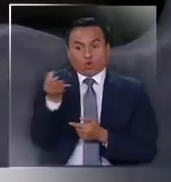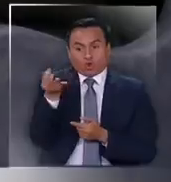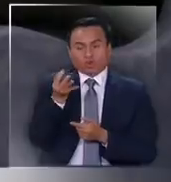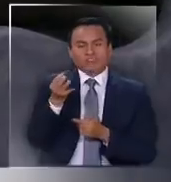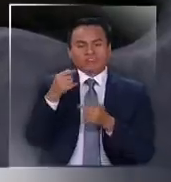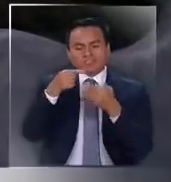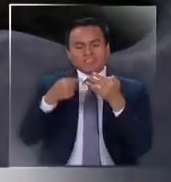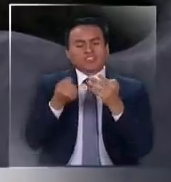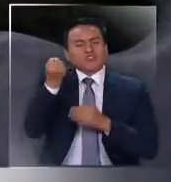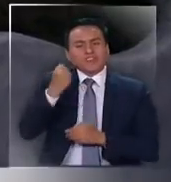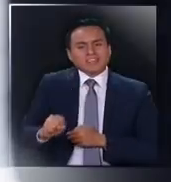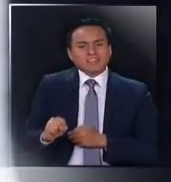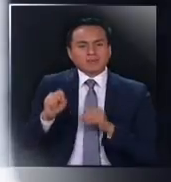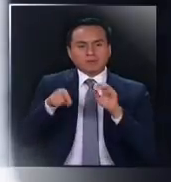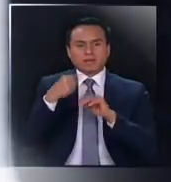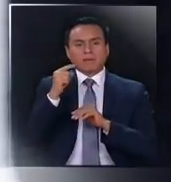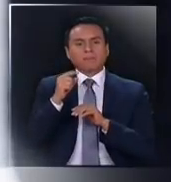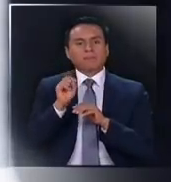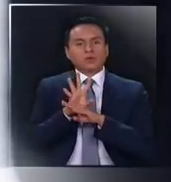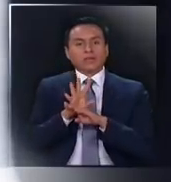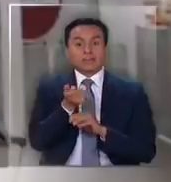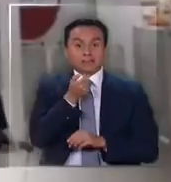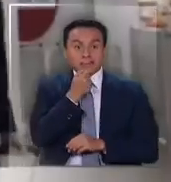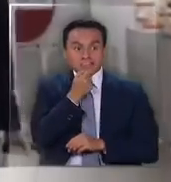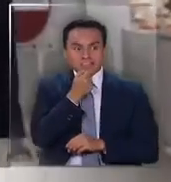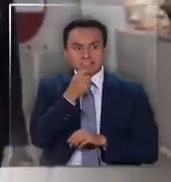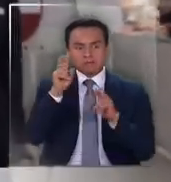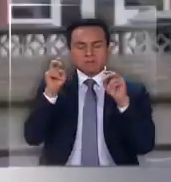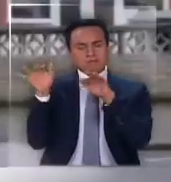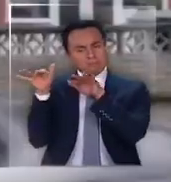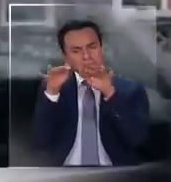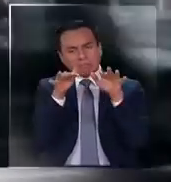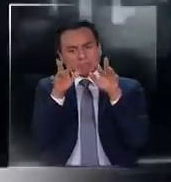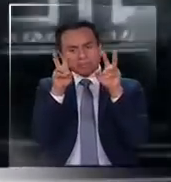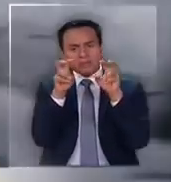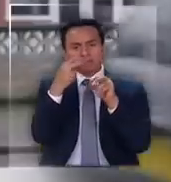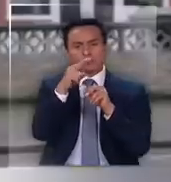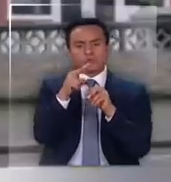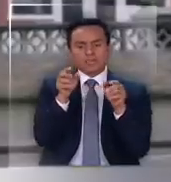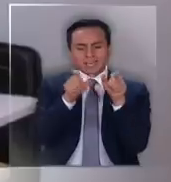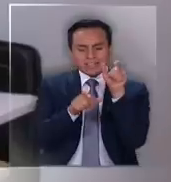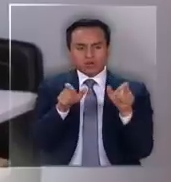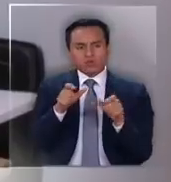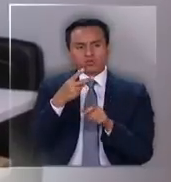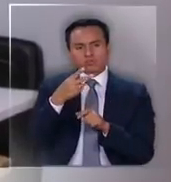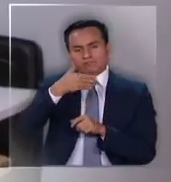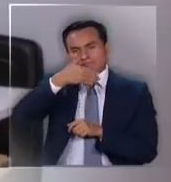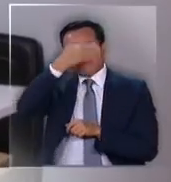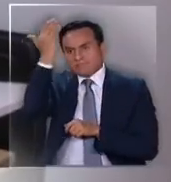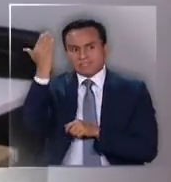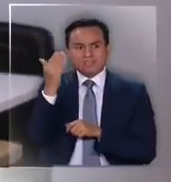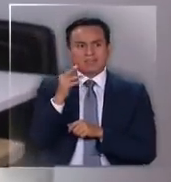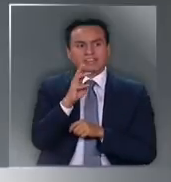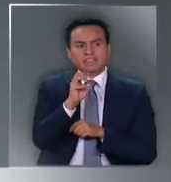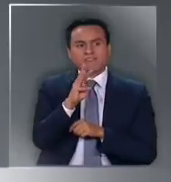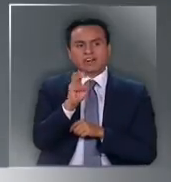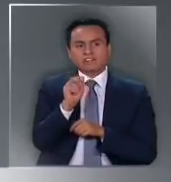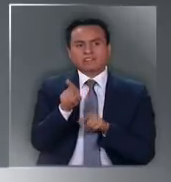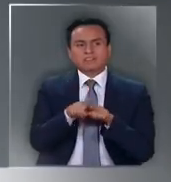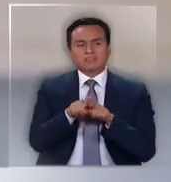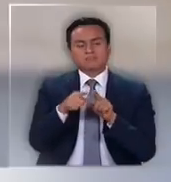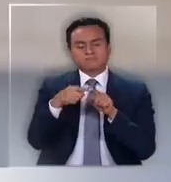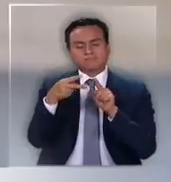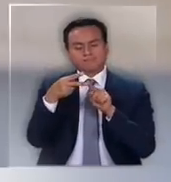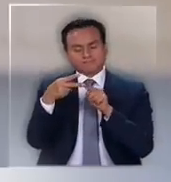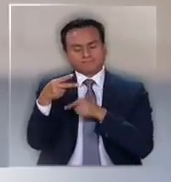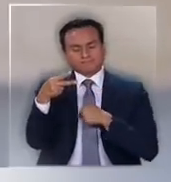de Desobediencia, su primera película en inglés, una que ha acaparado la atención al tener en su elenco a dos megaestrellas, Rachel Weisz y Rachel